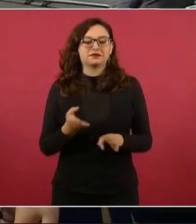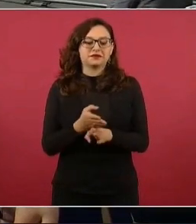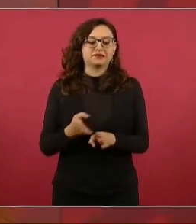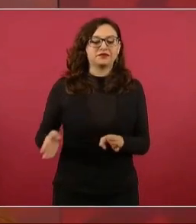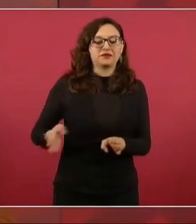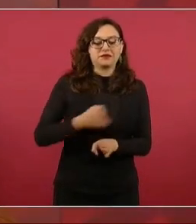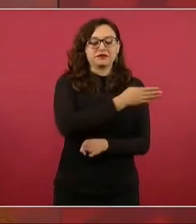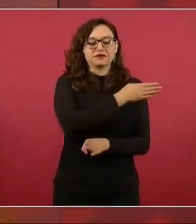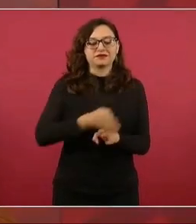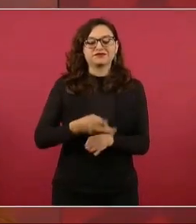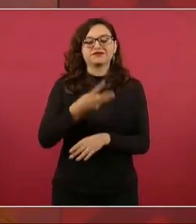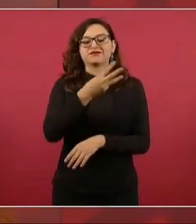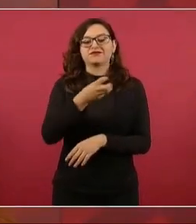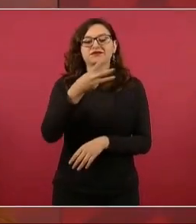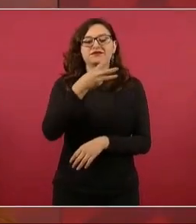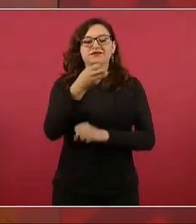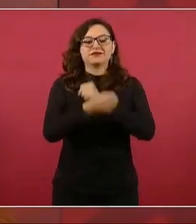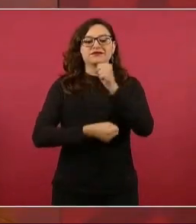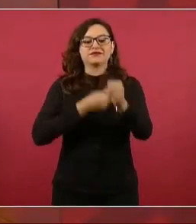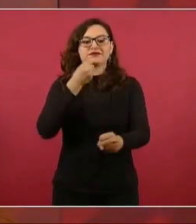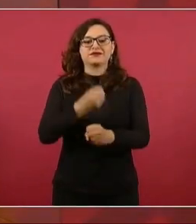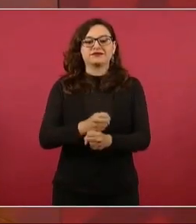movía nada.